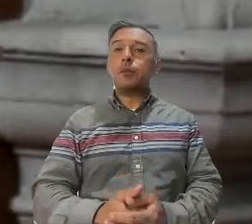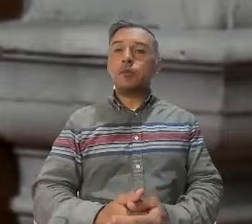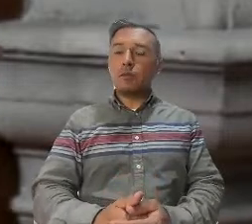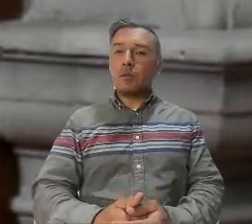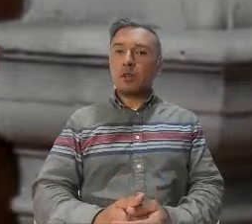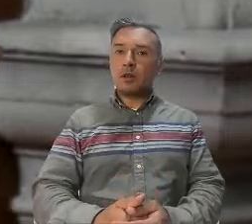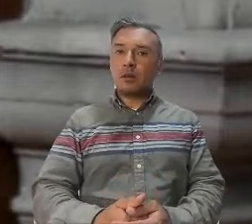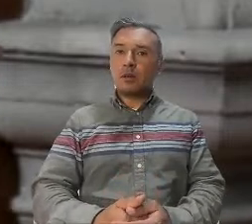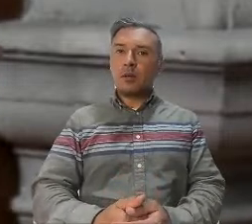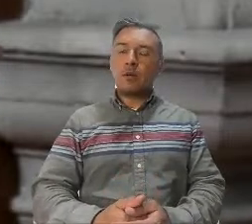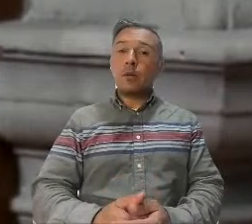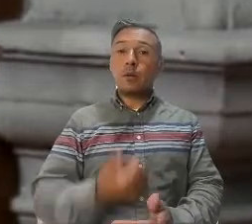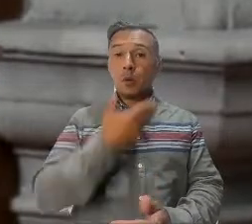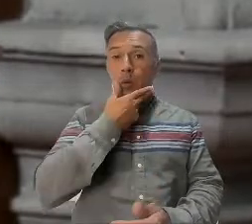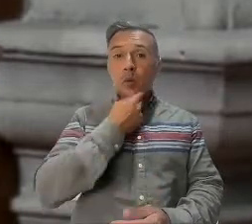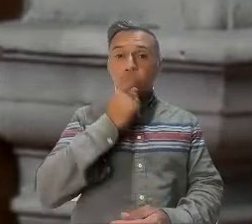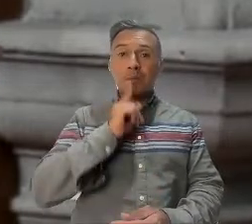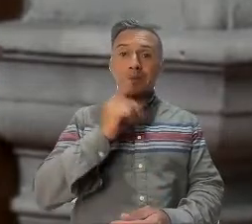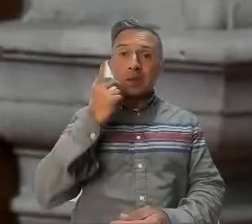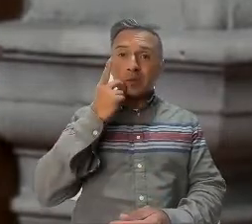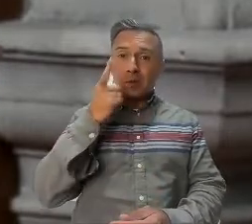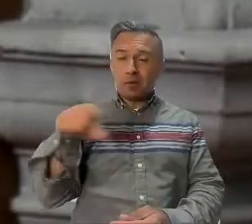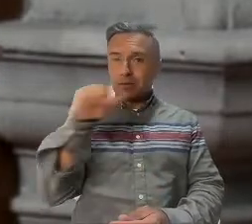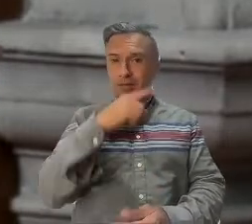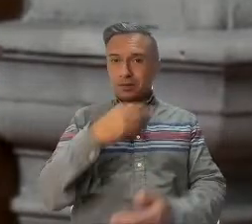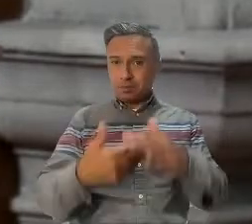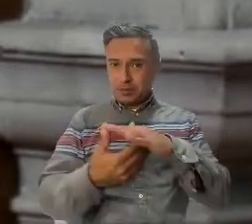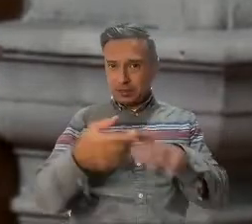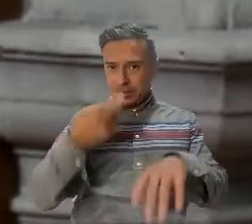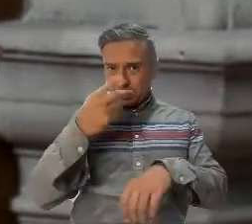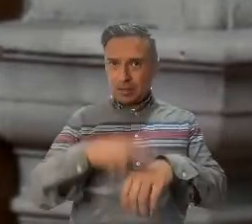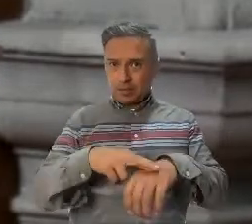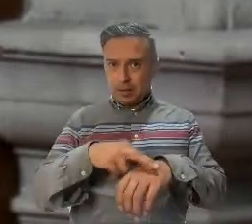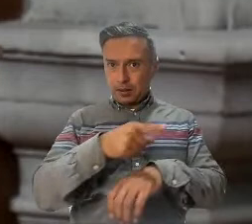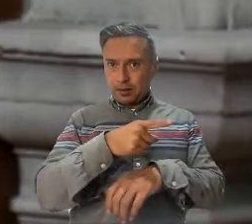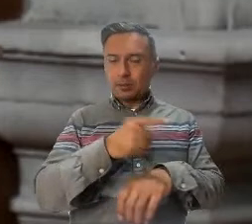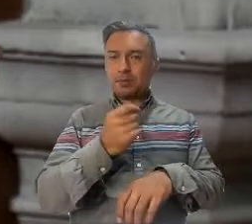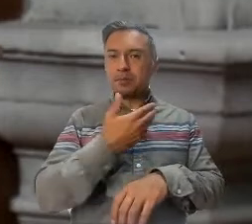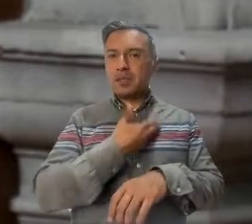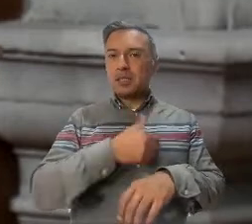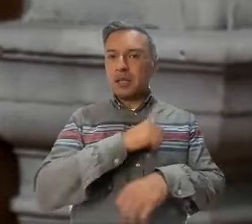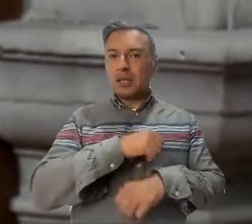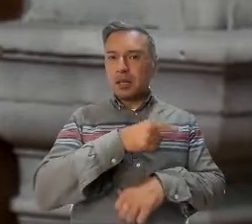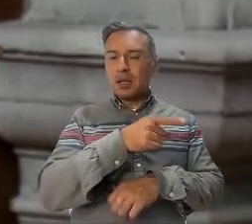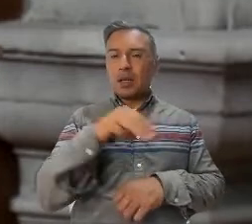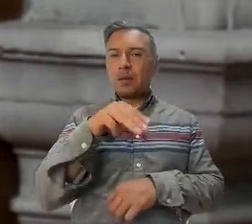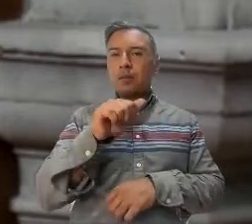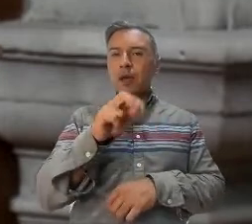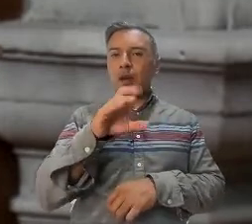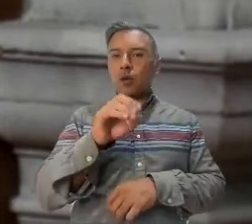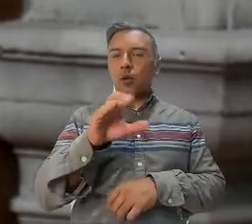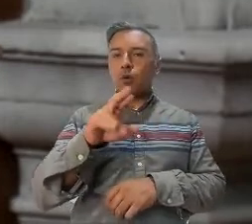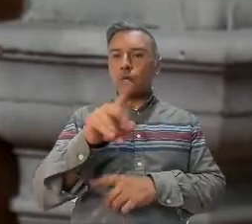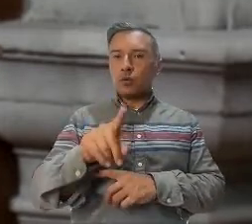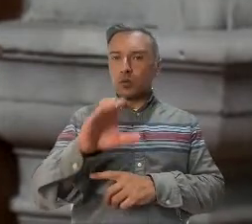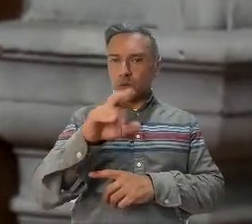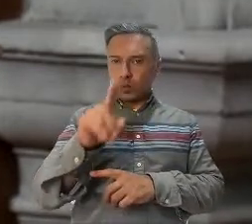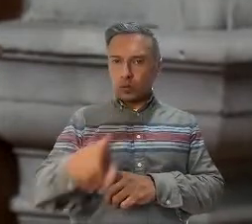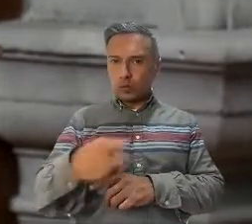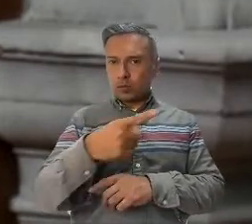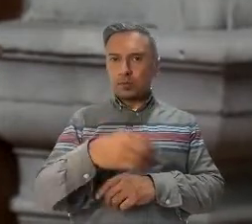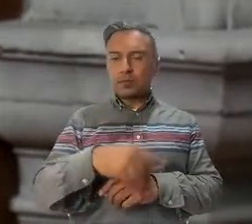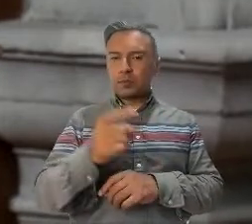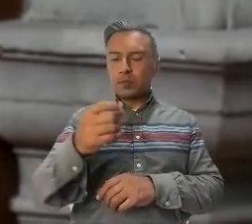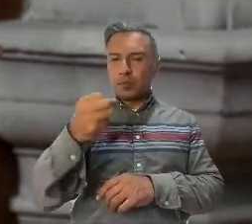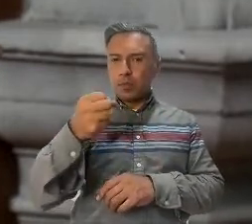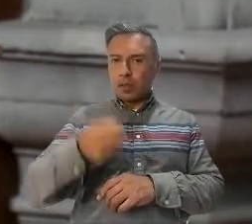Diputadas y diputados que integran la mesa directiva y de su presidente, diputado Marco Antonio Cruz Cruz, saludo cordial y